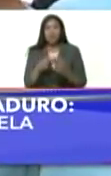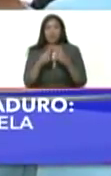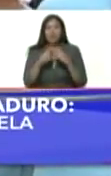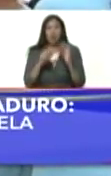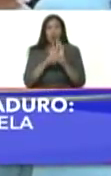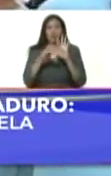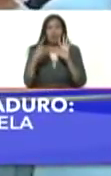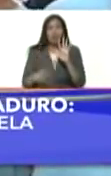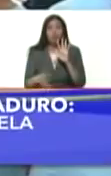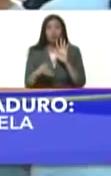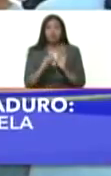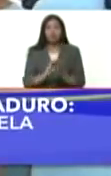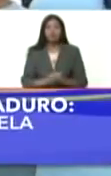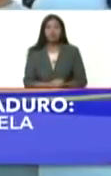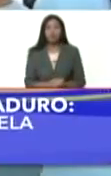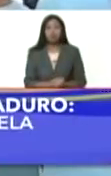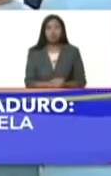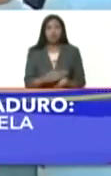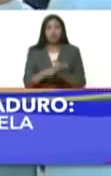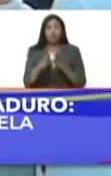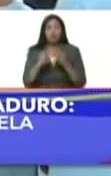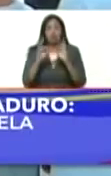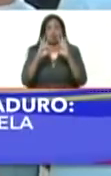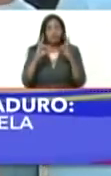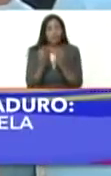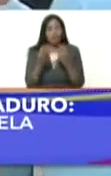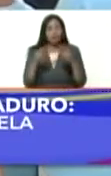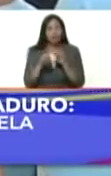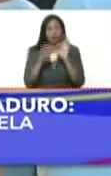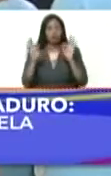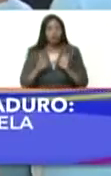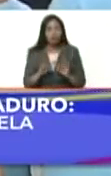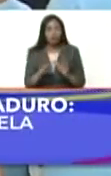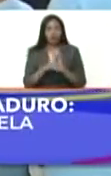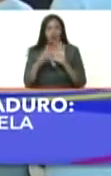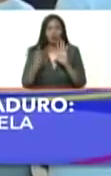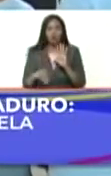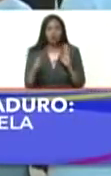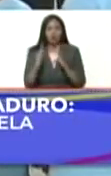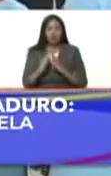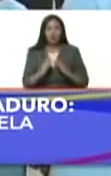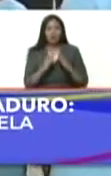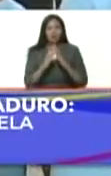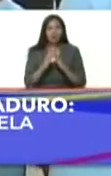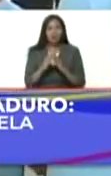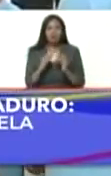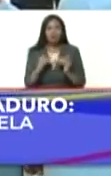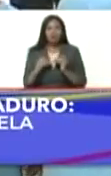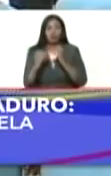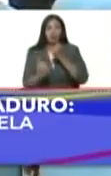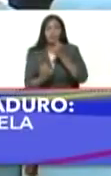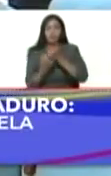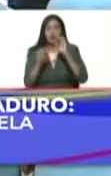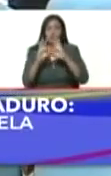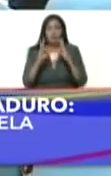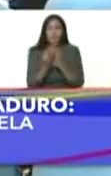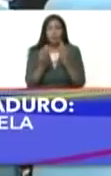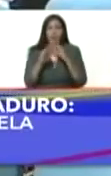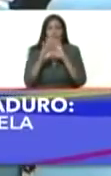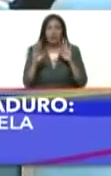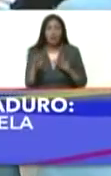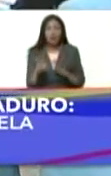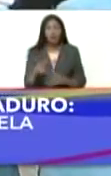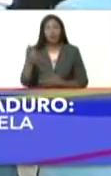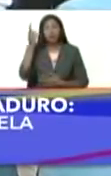derechos, garantizarle a toda la familia su derecho a la vivienda, su estabilidad con su familia. Elizabeth, ya